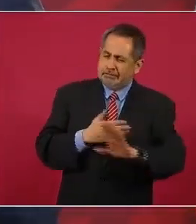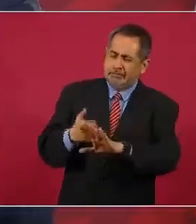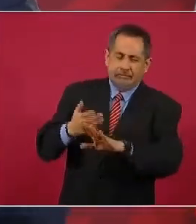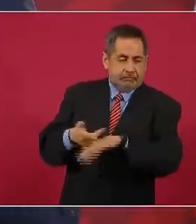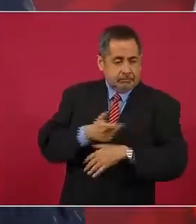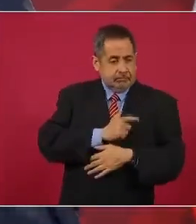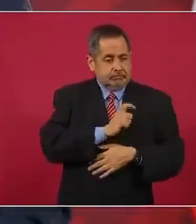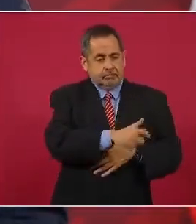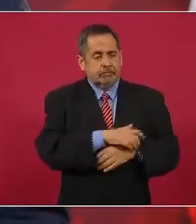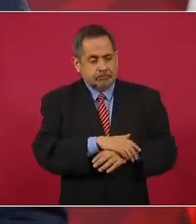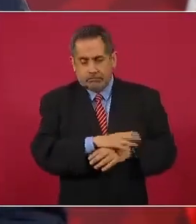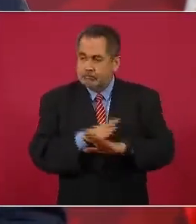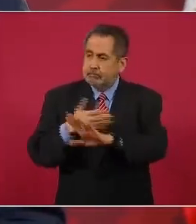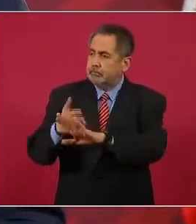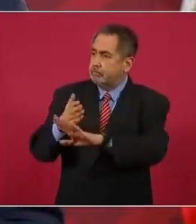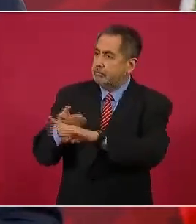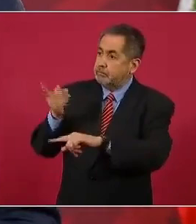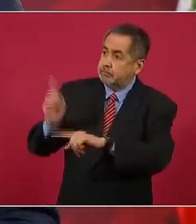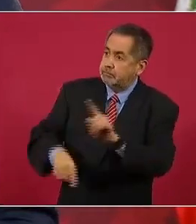para sacar provecho.